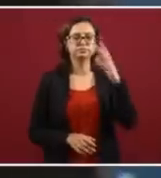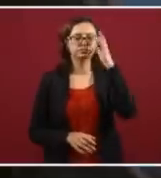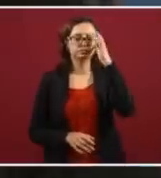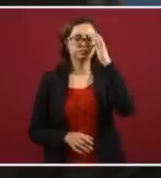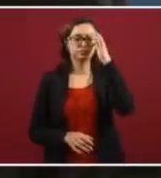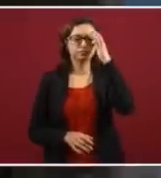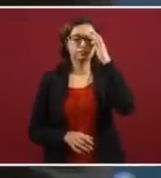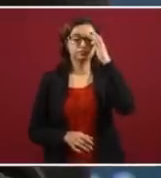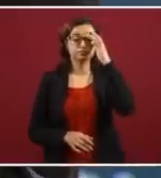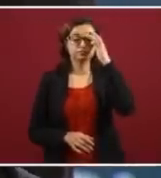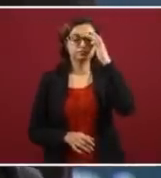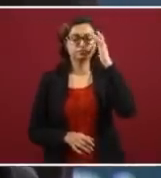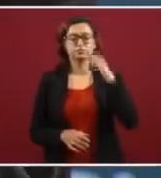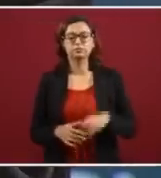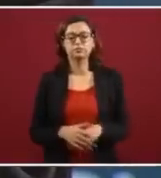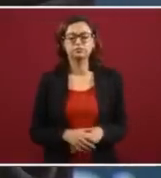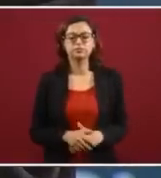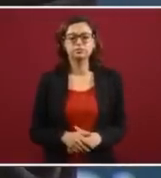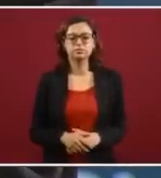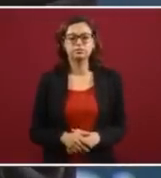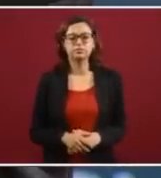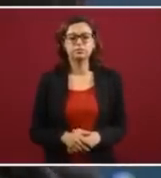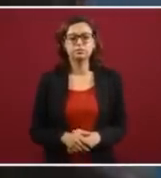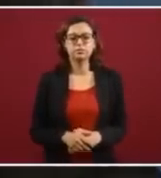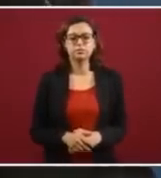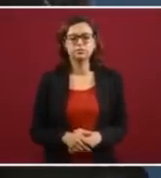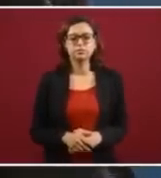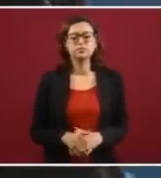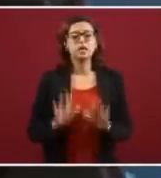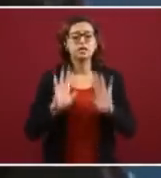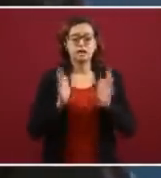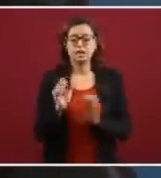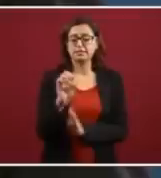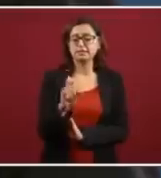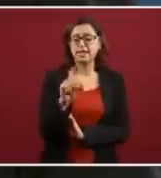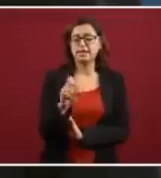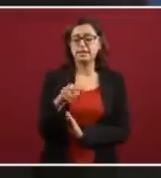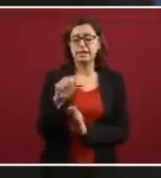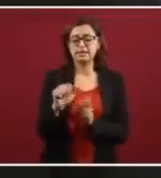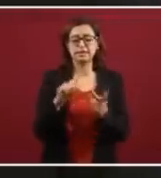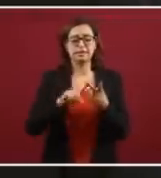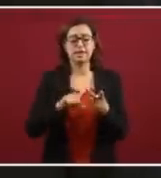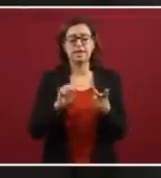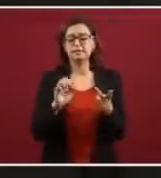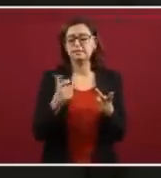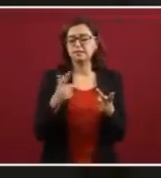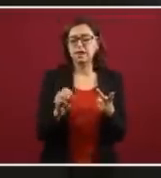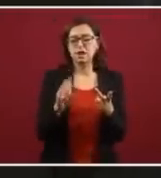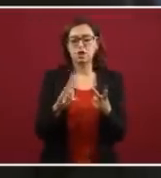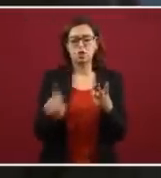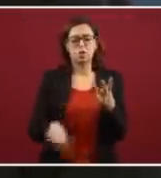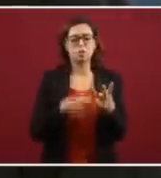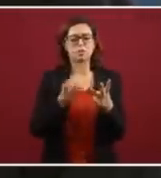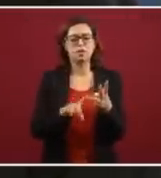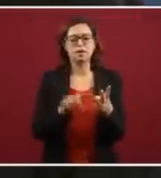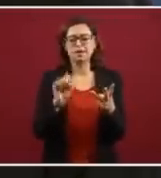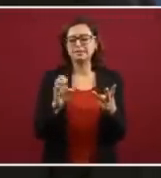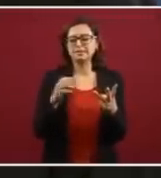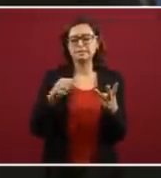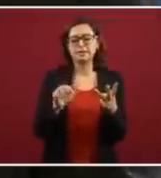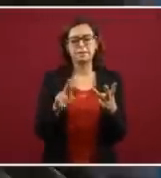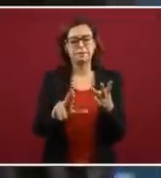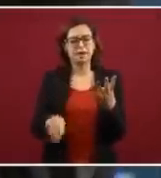Hemos distribuido la información con la Secretaría de la Defensa, la Secretaría de Gobernación, Secretaría de